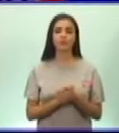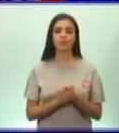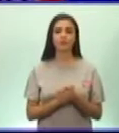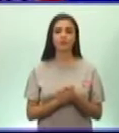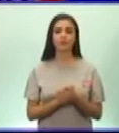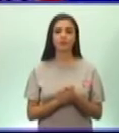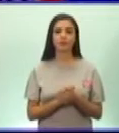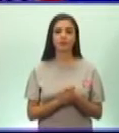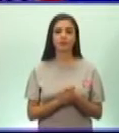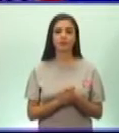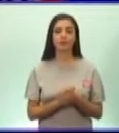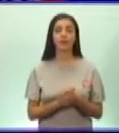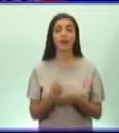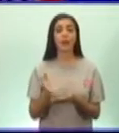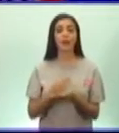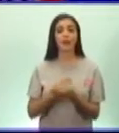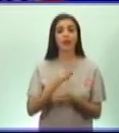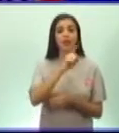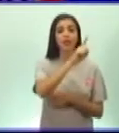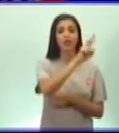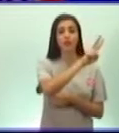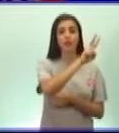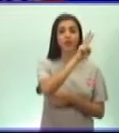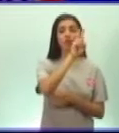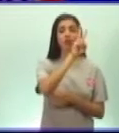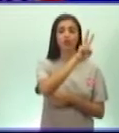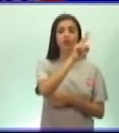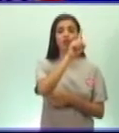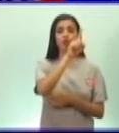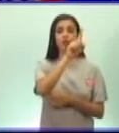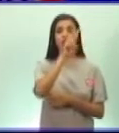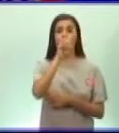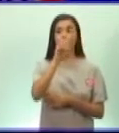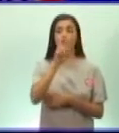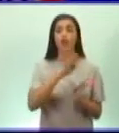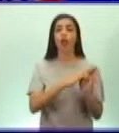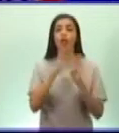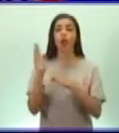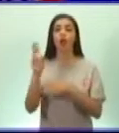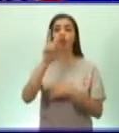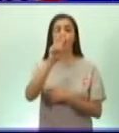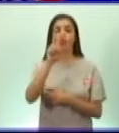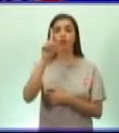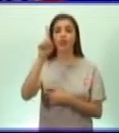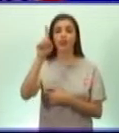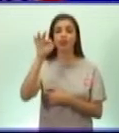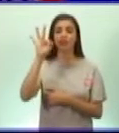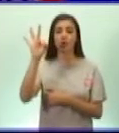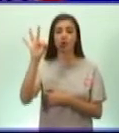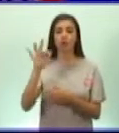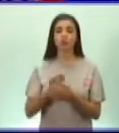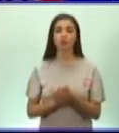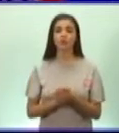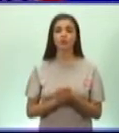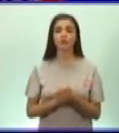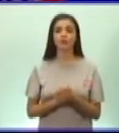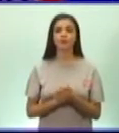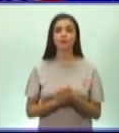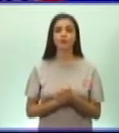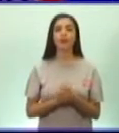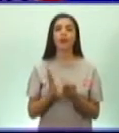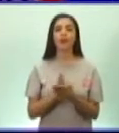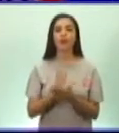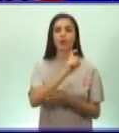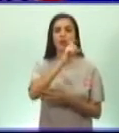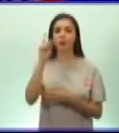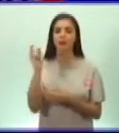página 212 a la 218, las escuelas del perfeccionamiento. Copien el